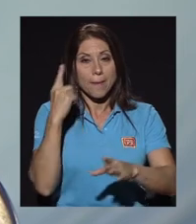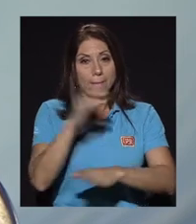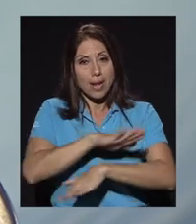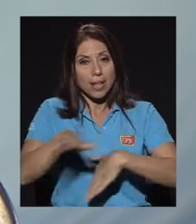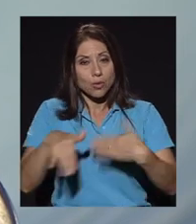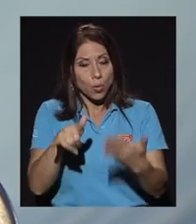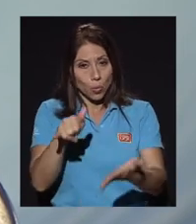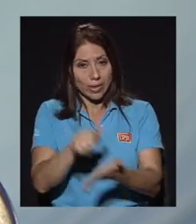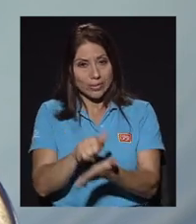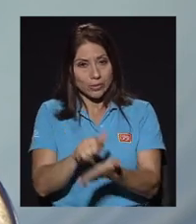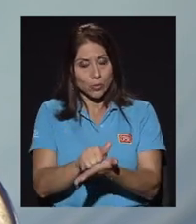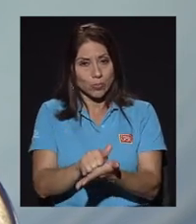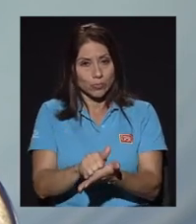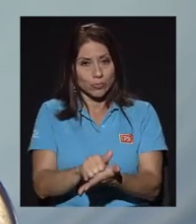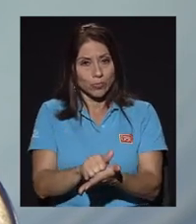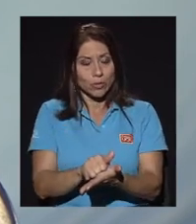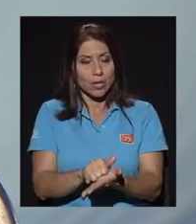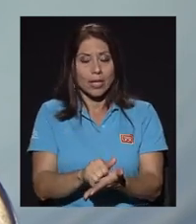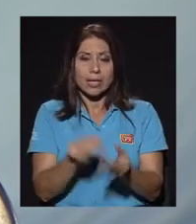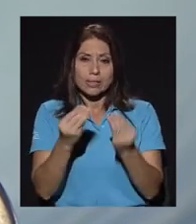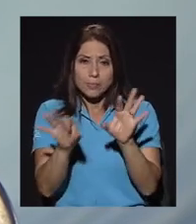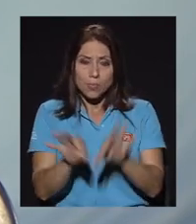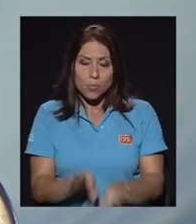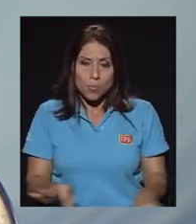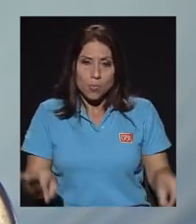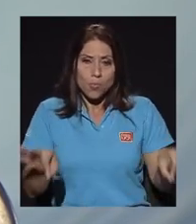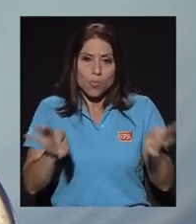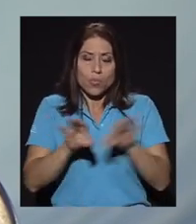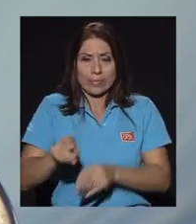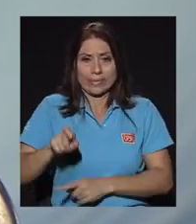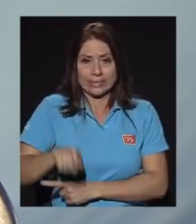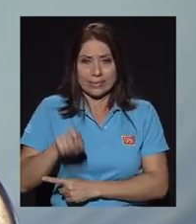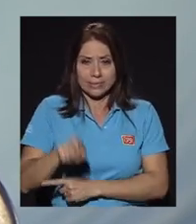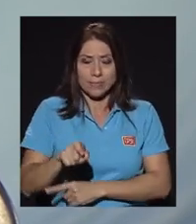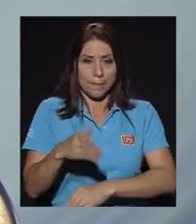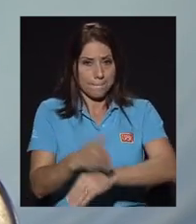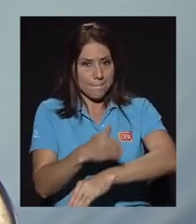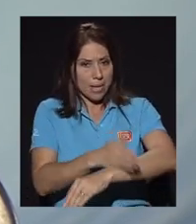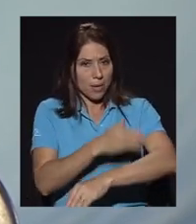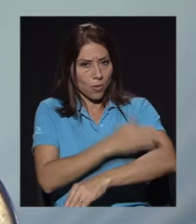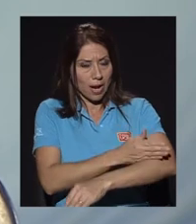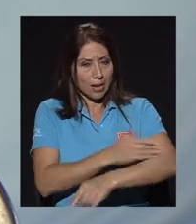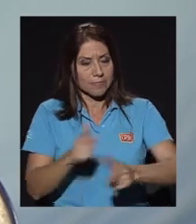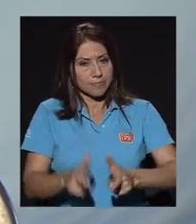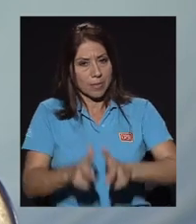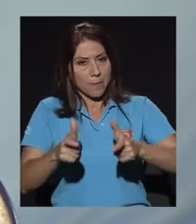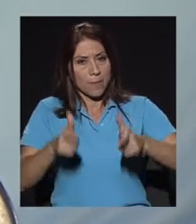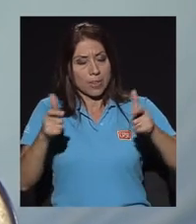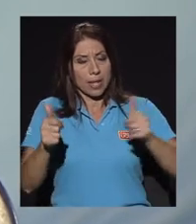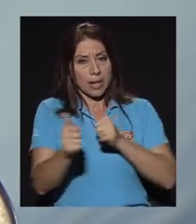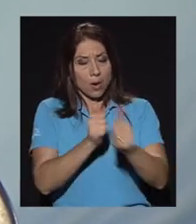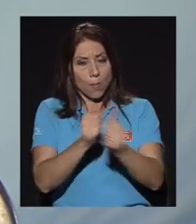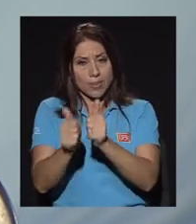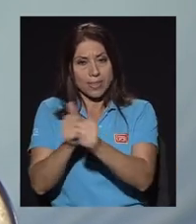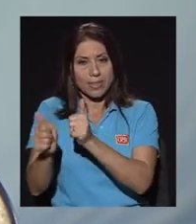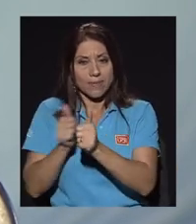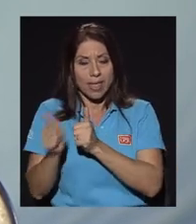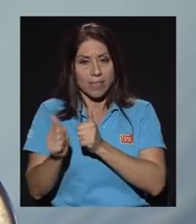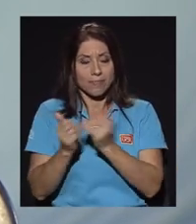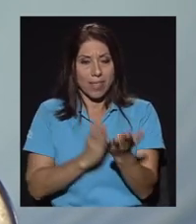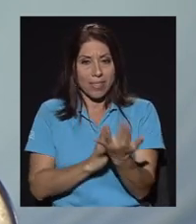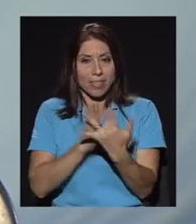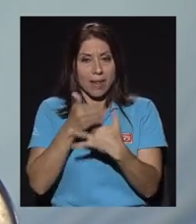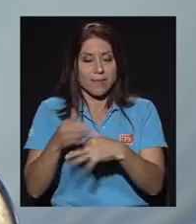todo esto, se plantea como vital mejorar y aumentar la competitividad por medio de